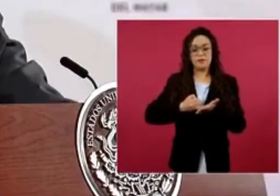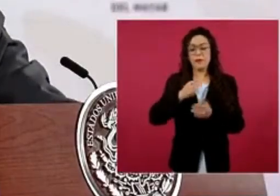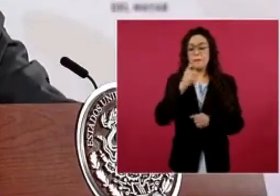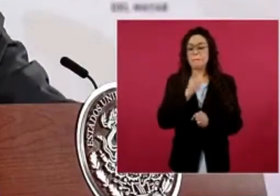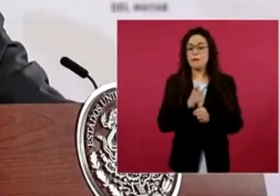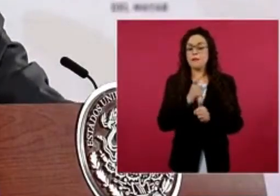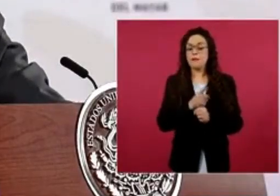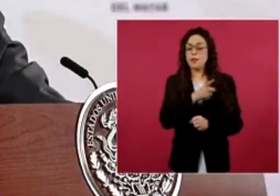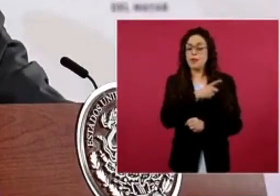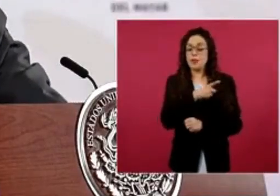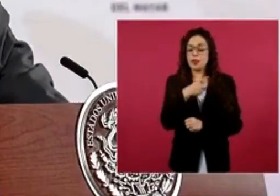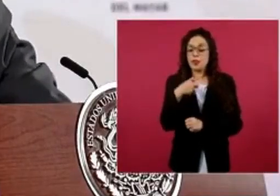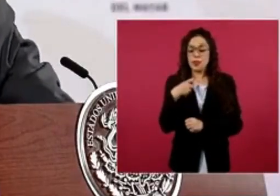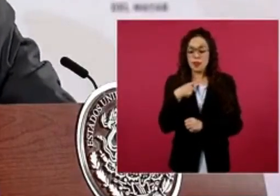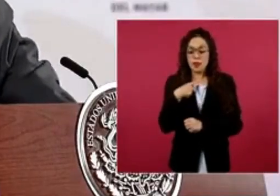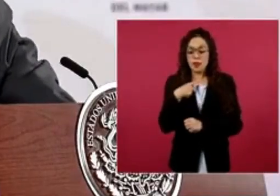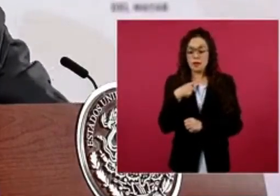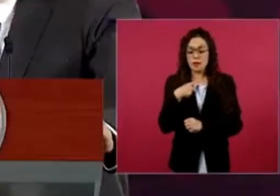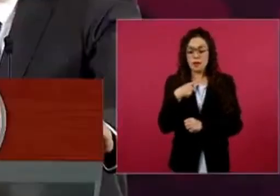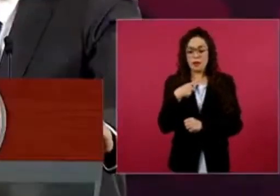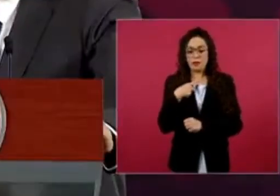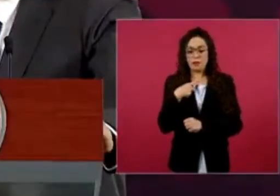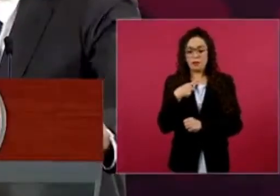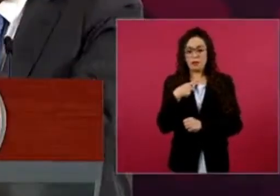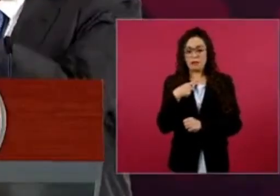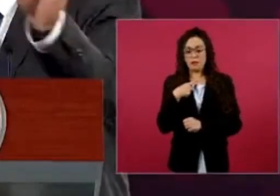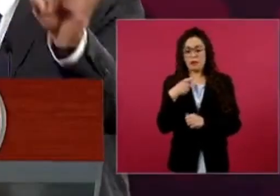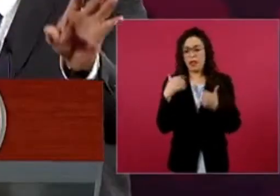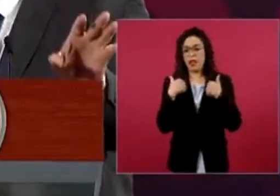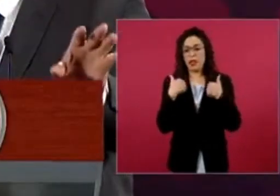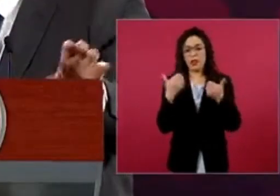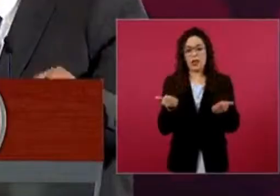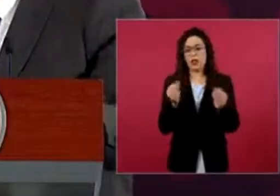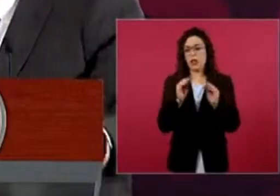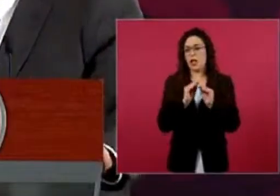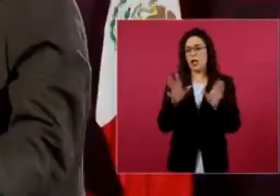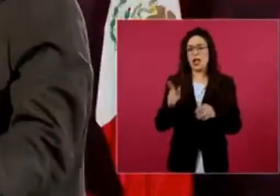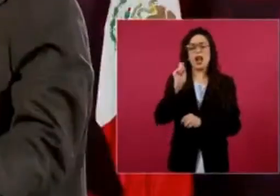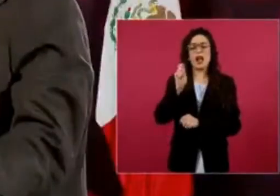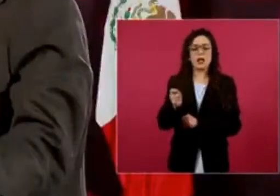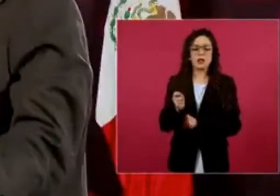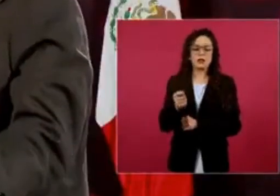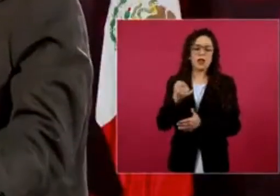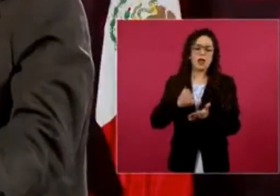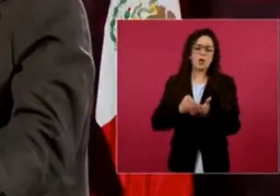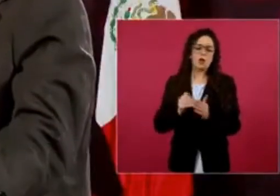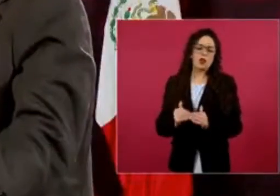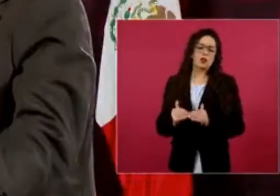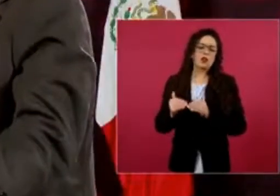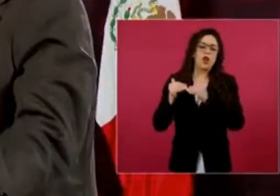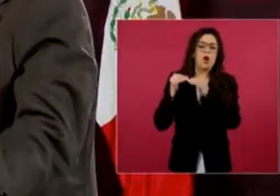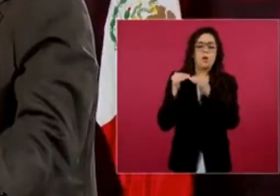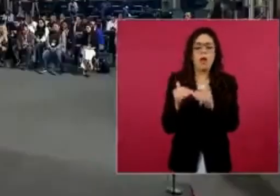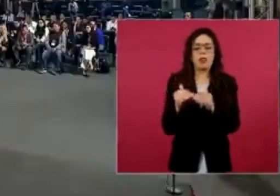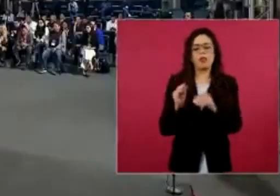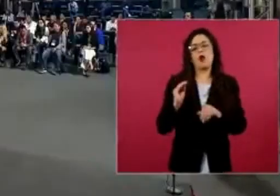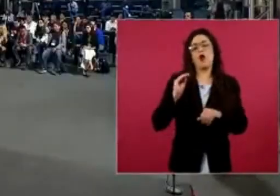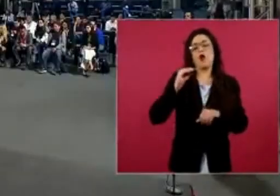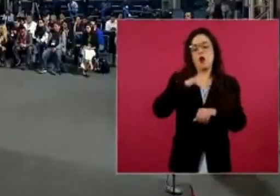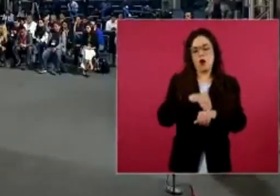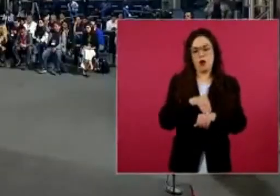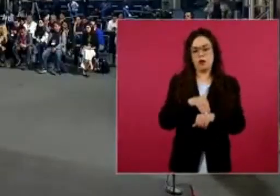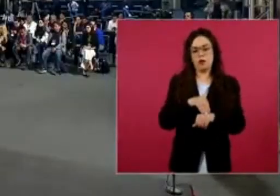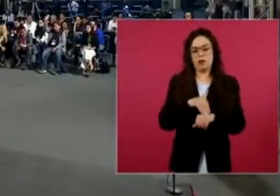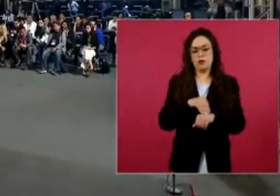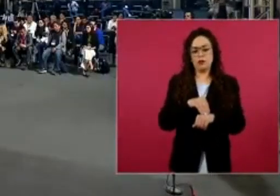como aumento de impuestos. Ya, es un eufemismo hablar de reforma